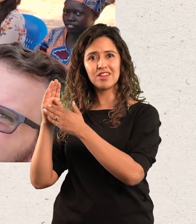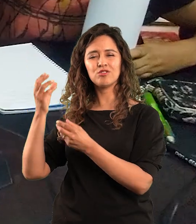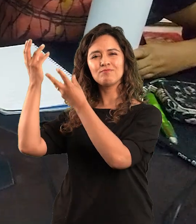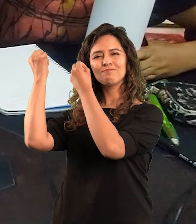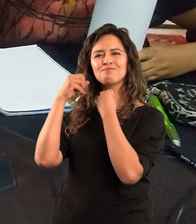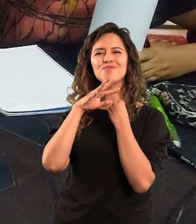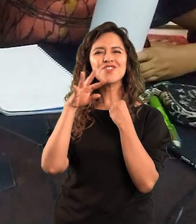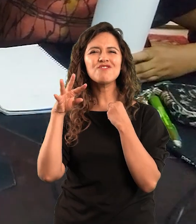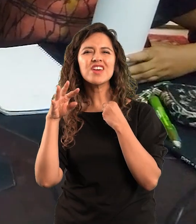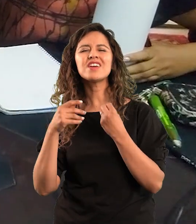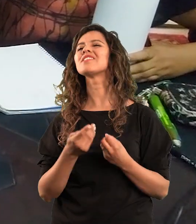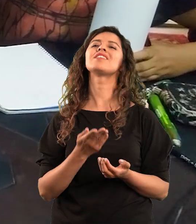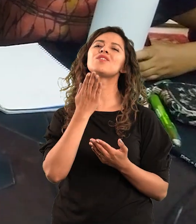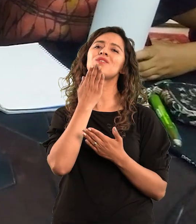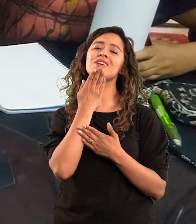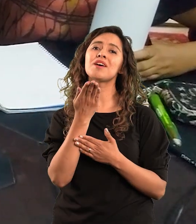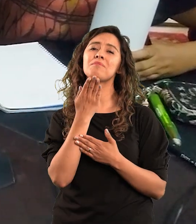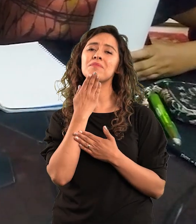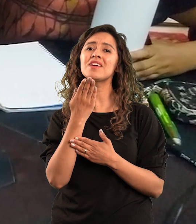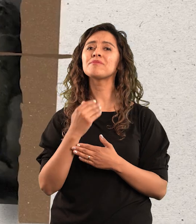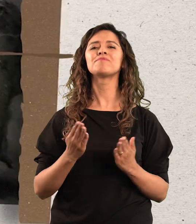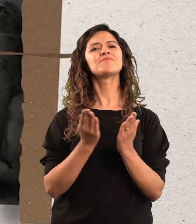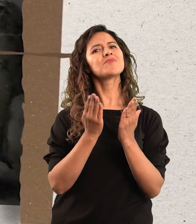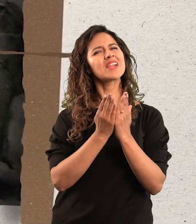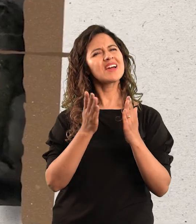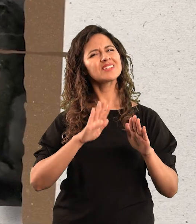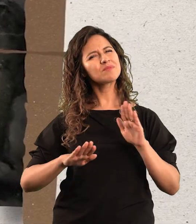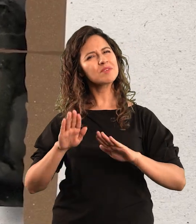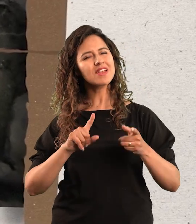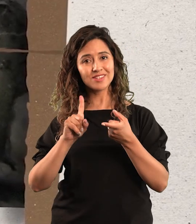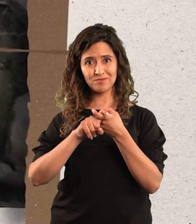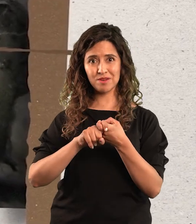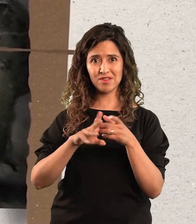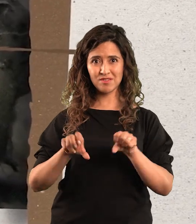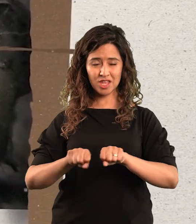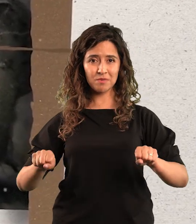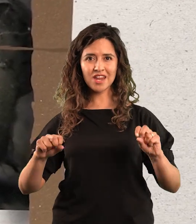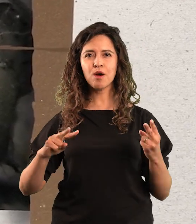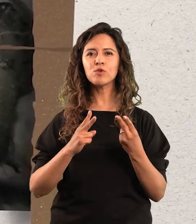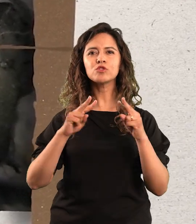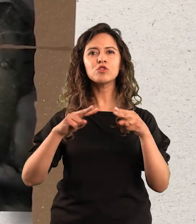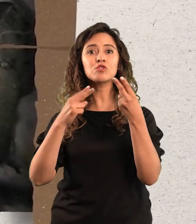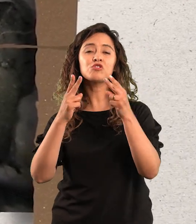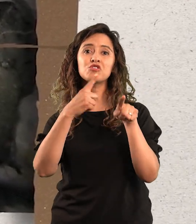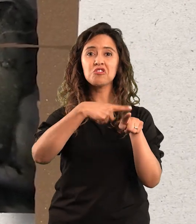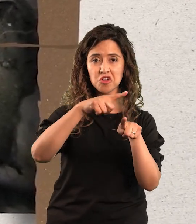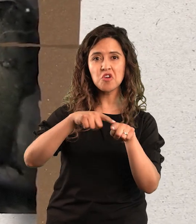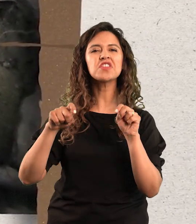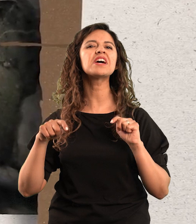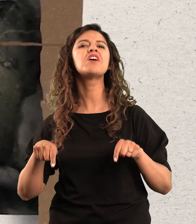proféticos y también clases de preparación para el matrimonio. Se terminaron también varias construcciones y otras aún